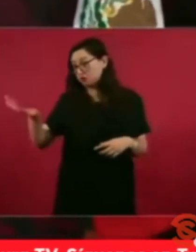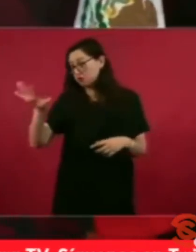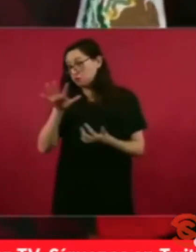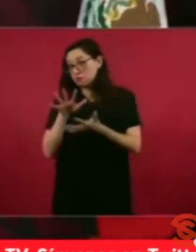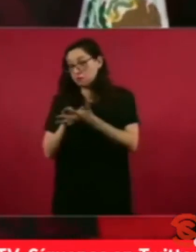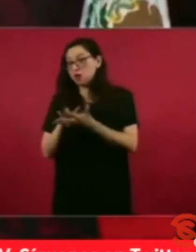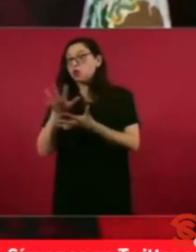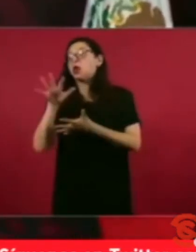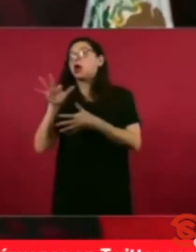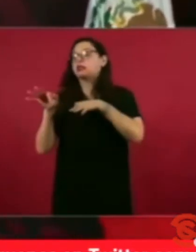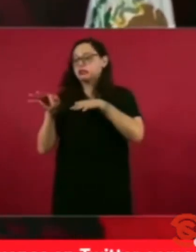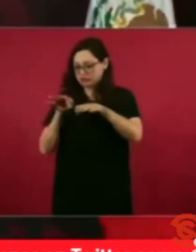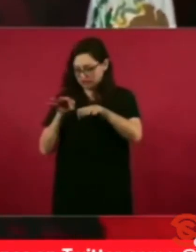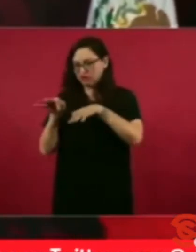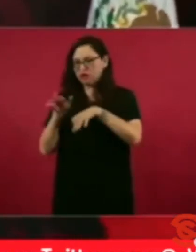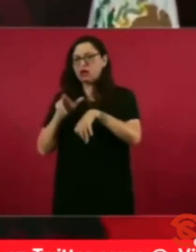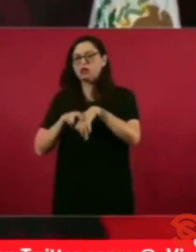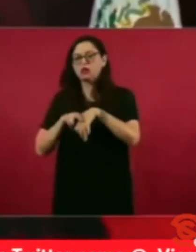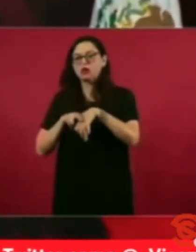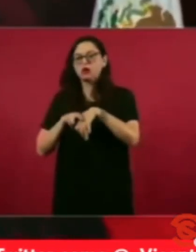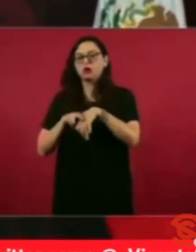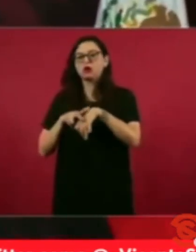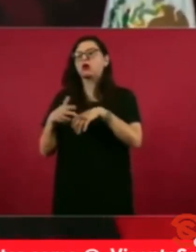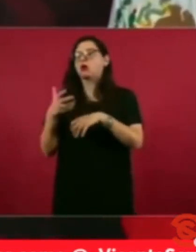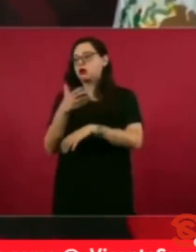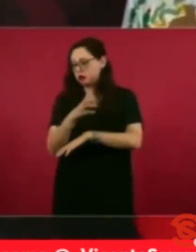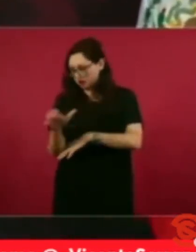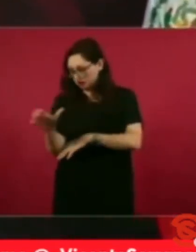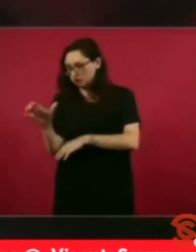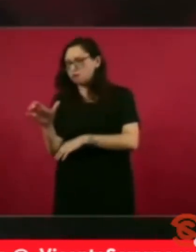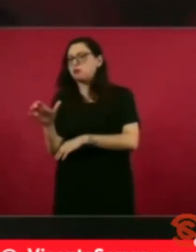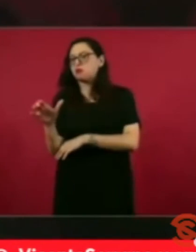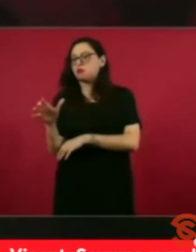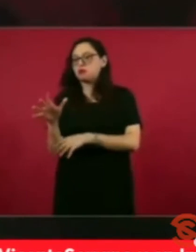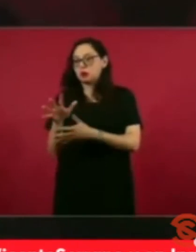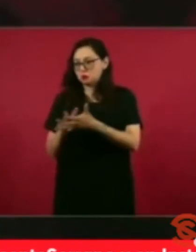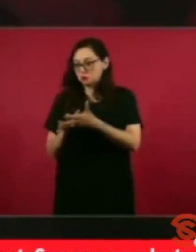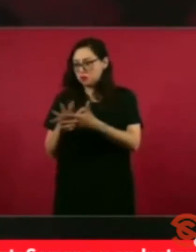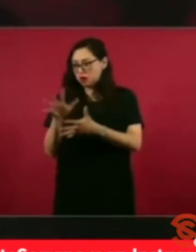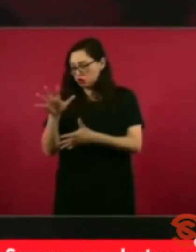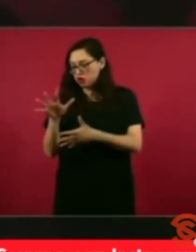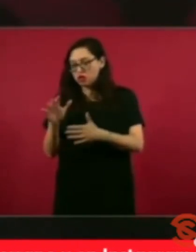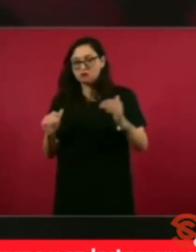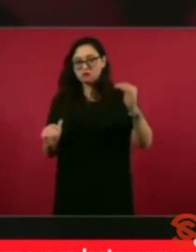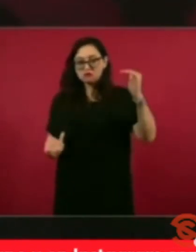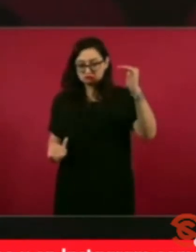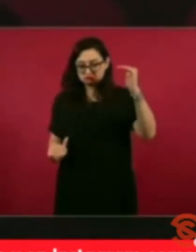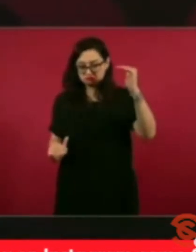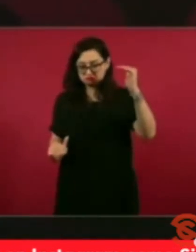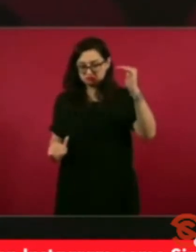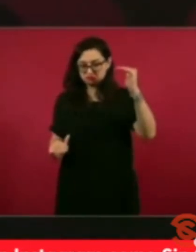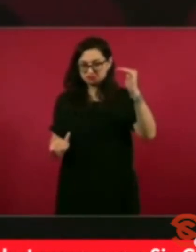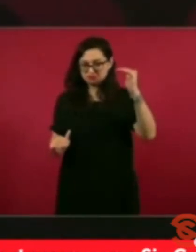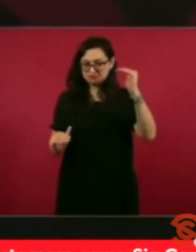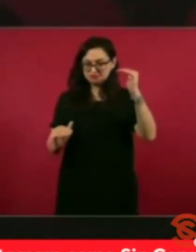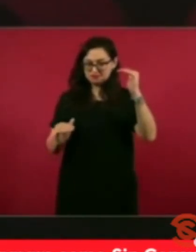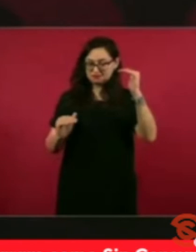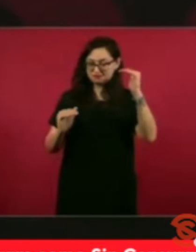a los trabajadores, le fue bien a los campesinos, a la mayoría de nuestro pueblo, se redujo la